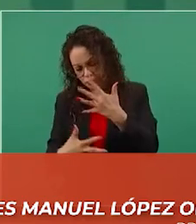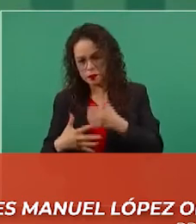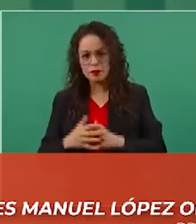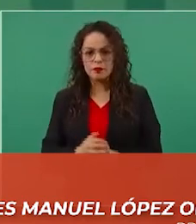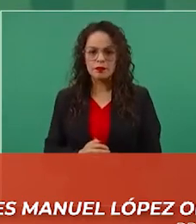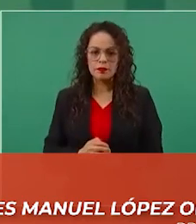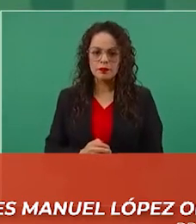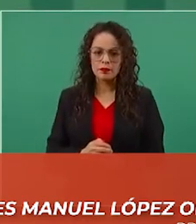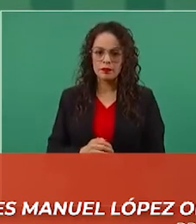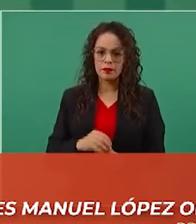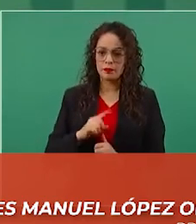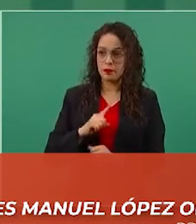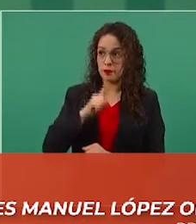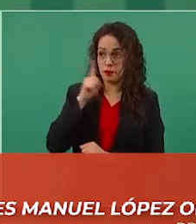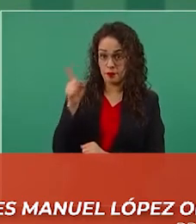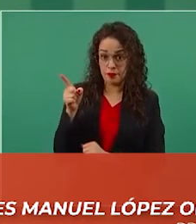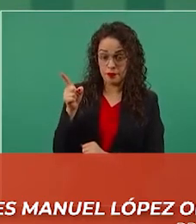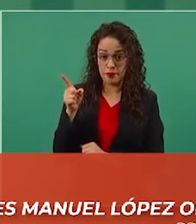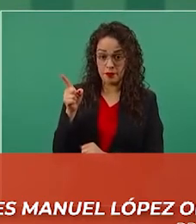unidad de inteligencia financiera